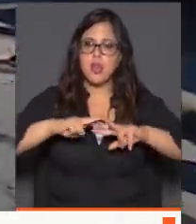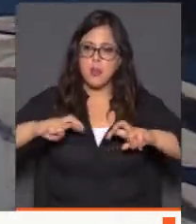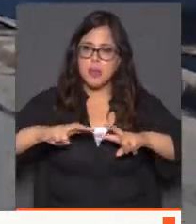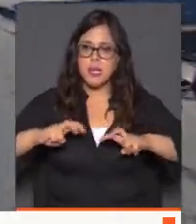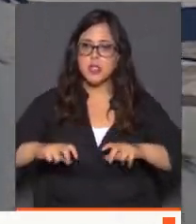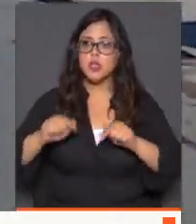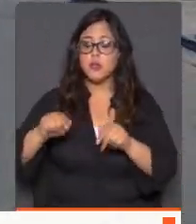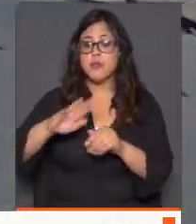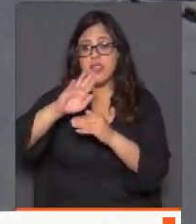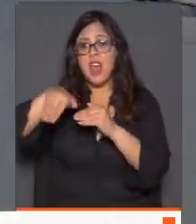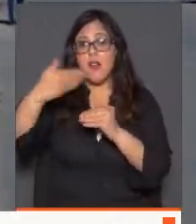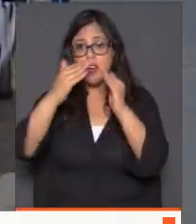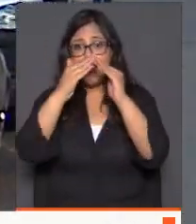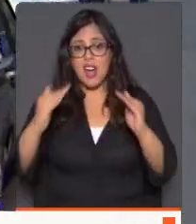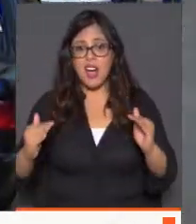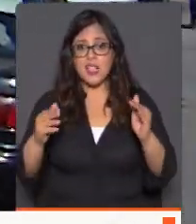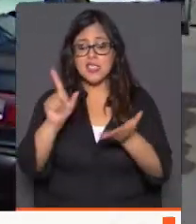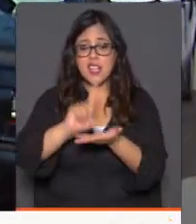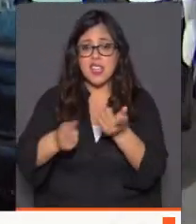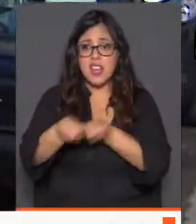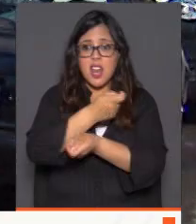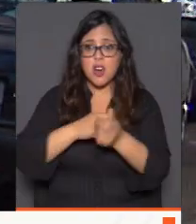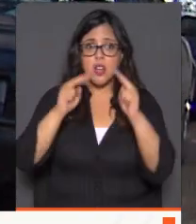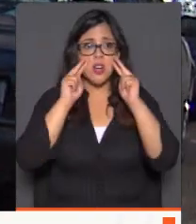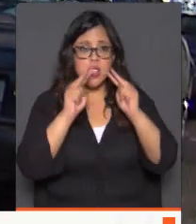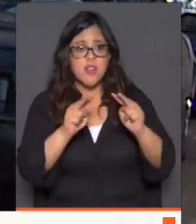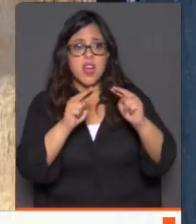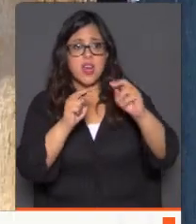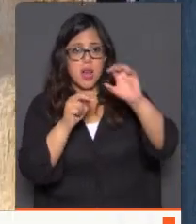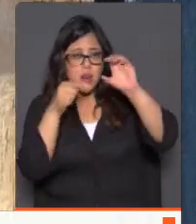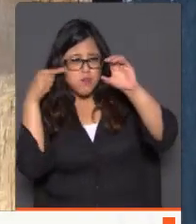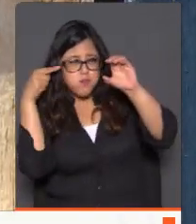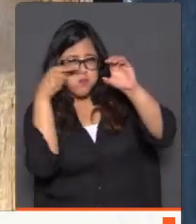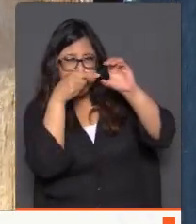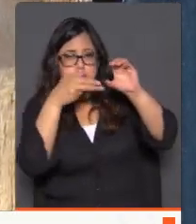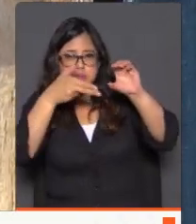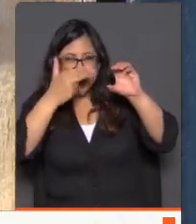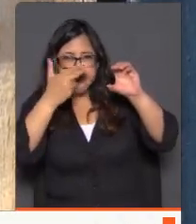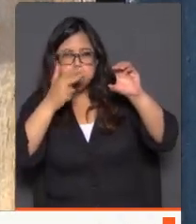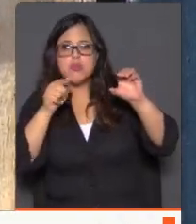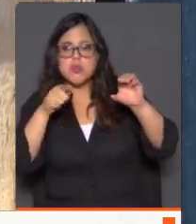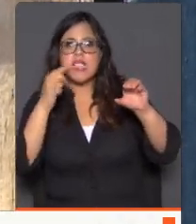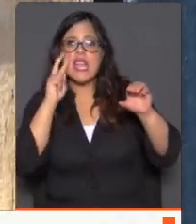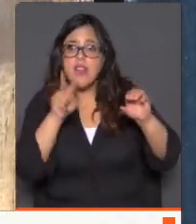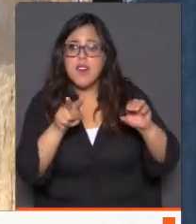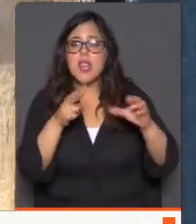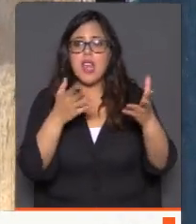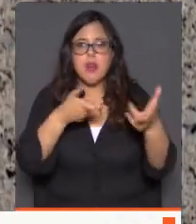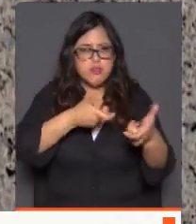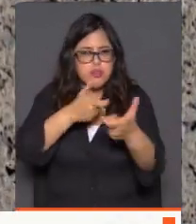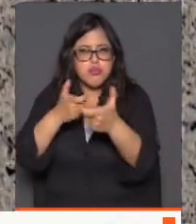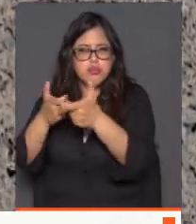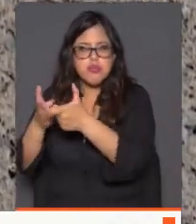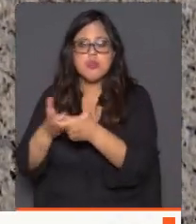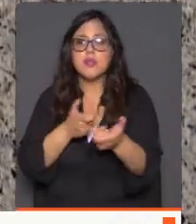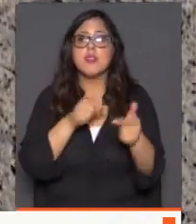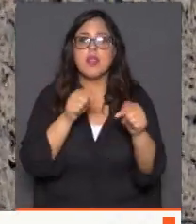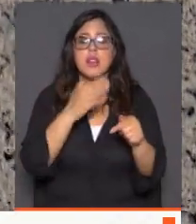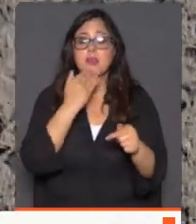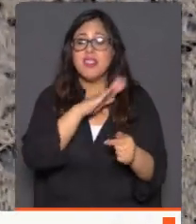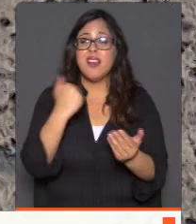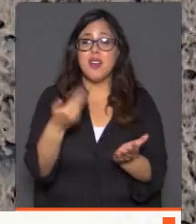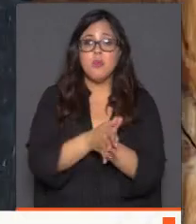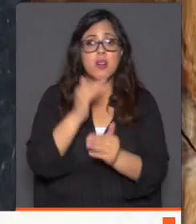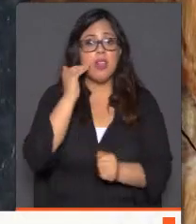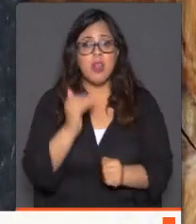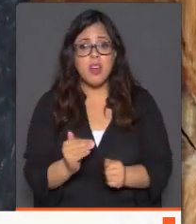el frontis de la casa y el negocio es posible ver los impactos de balas y dimensionar la gran cantidad de disparos que además del homicidio del niño